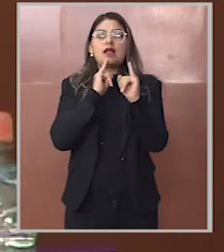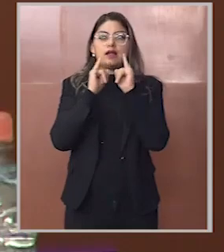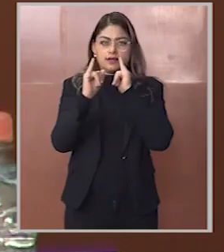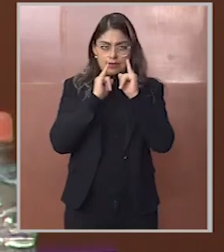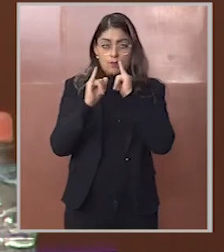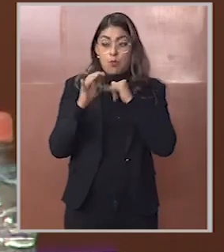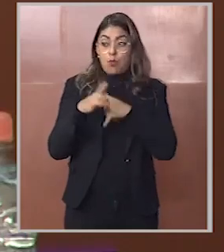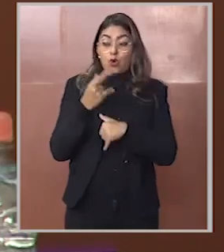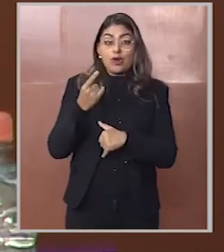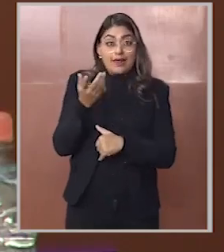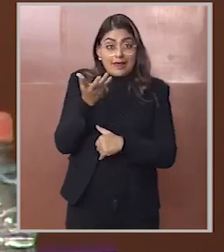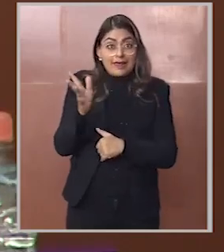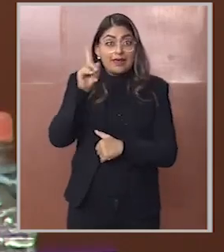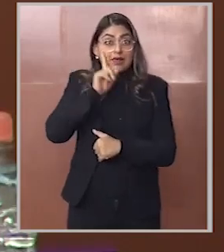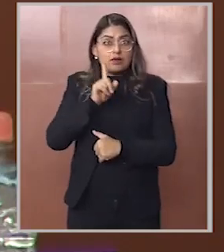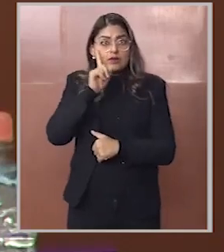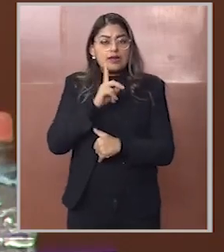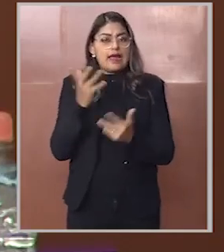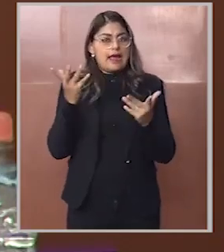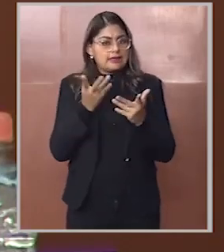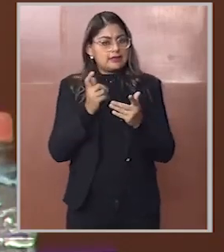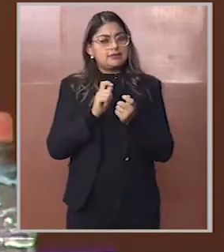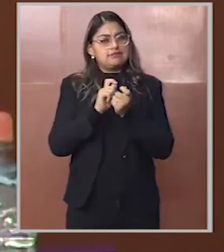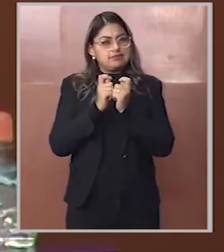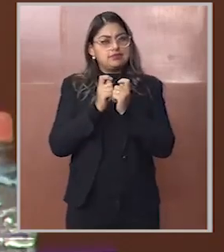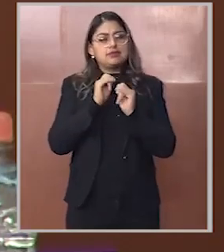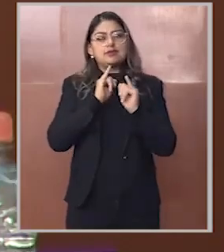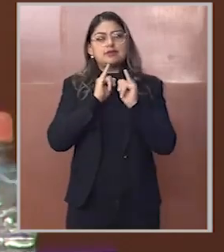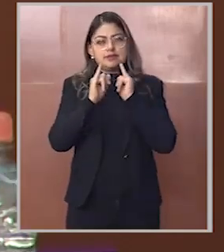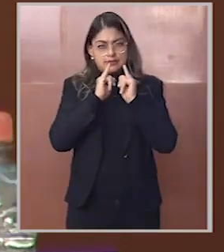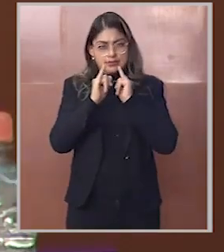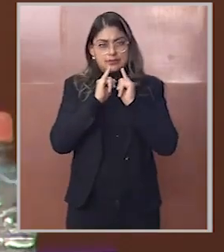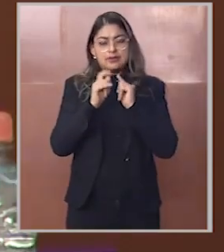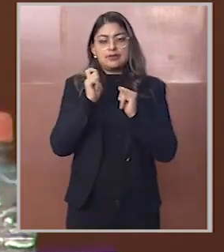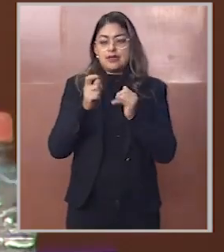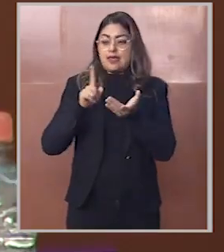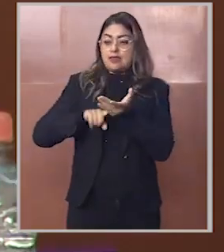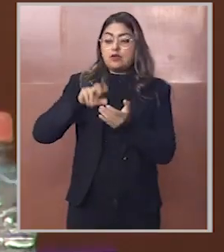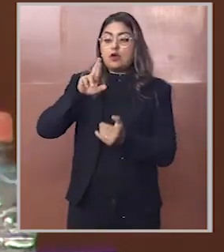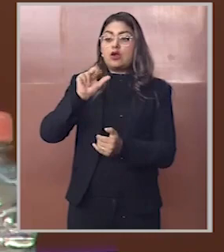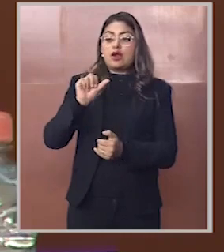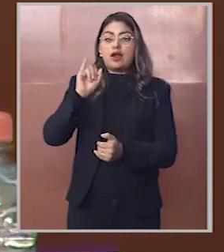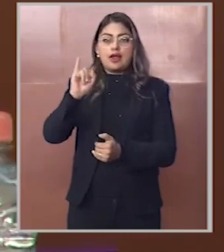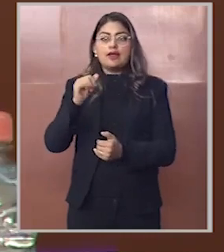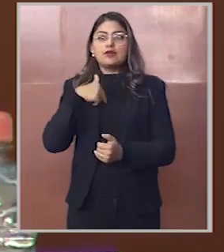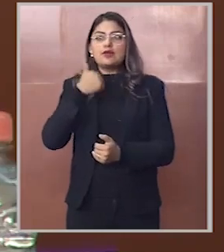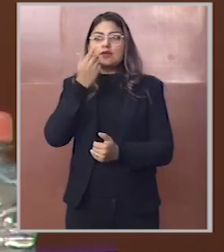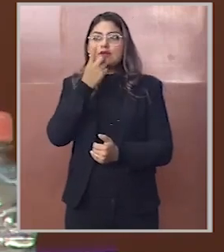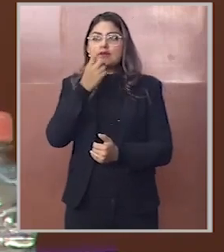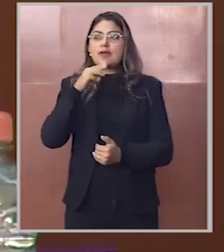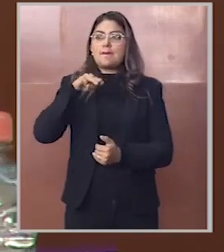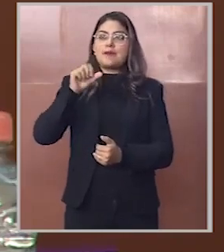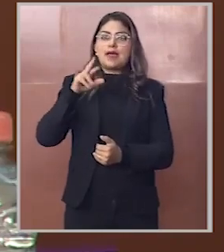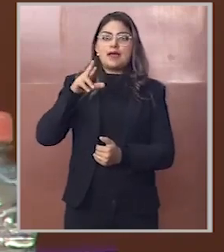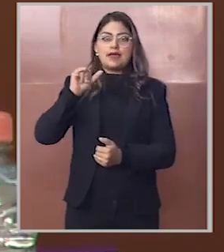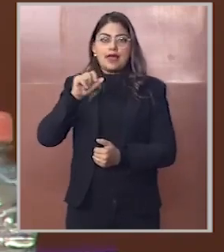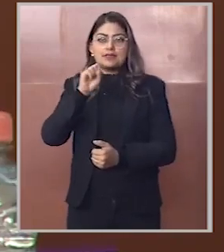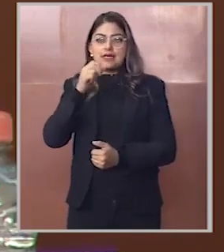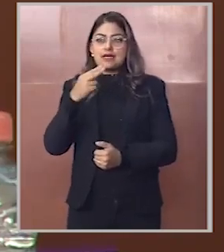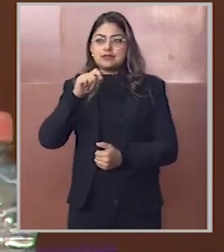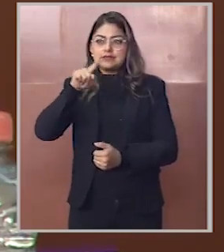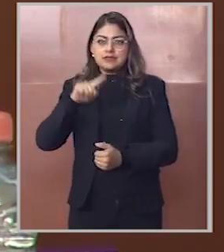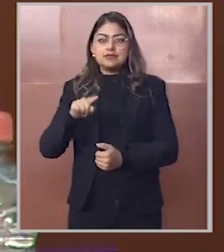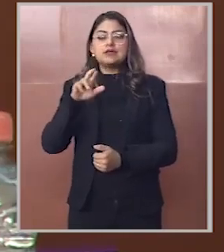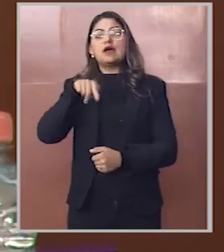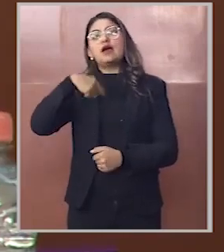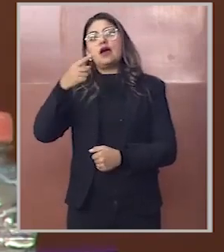posible dentro de las integrantes de Ray mencionar a María Sánchez Álvarez a Rosa María Guzmán Valdés a Camelia Gaspar